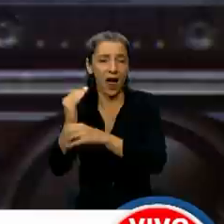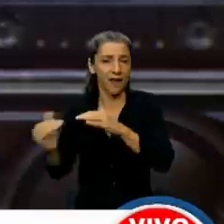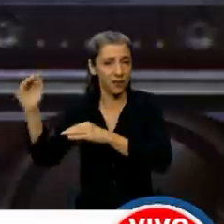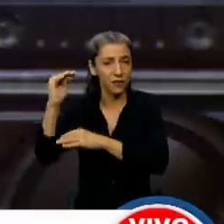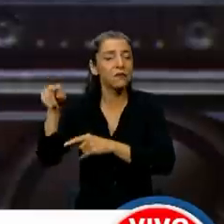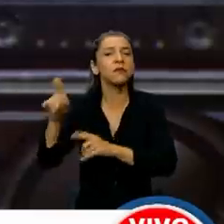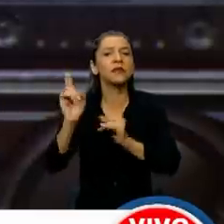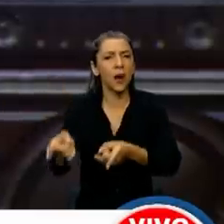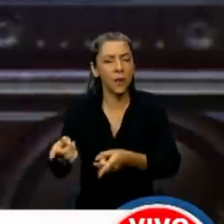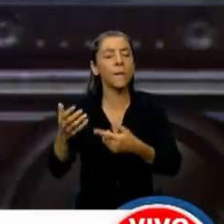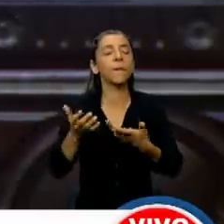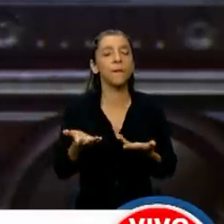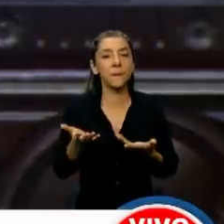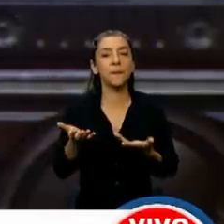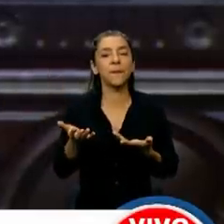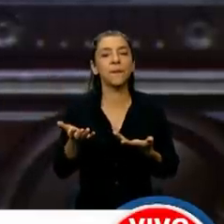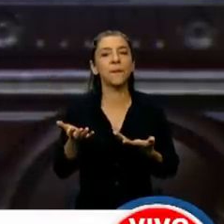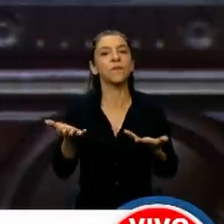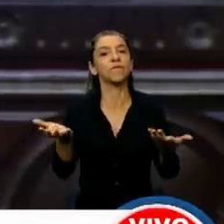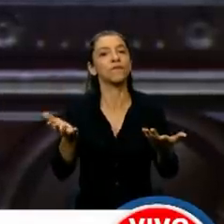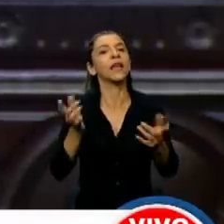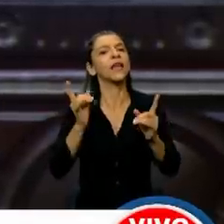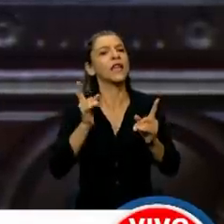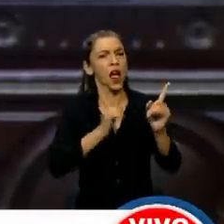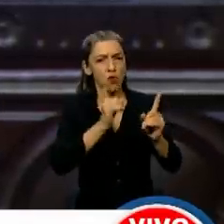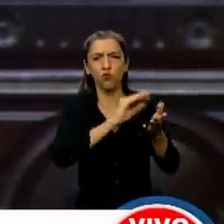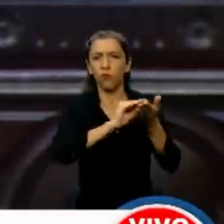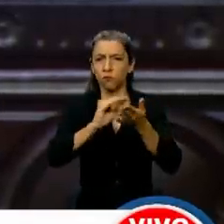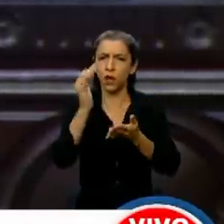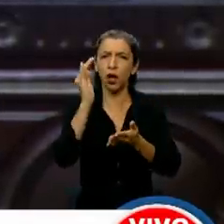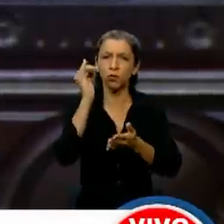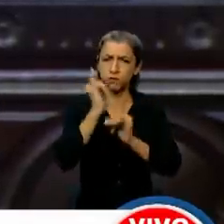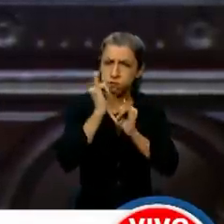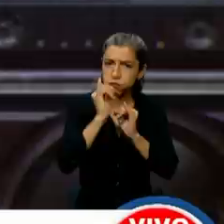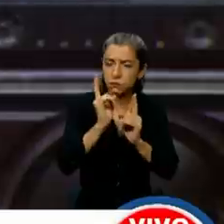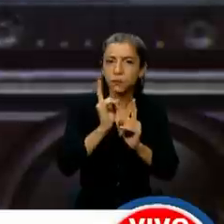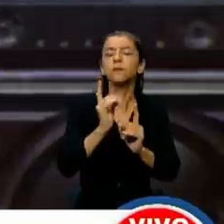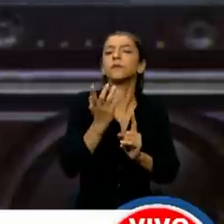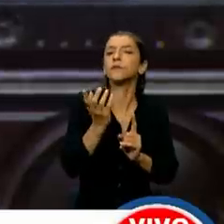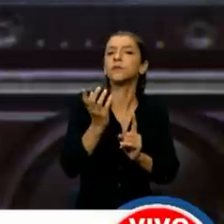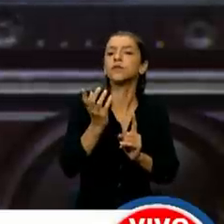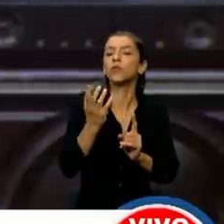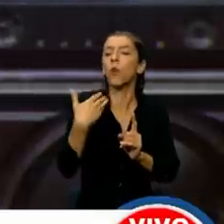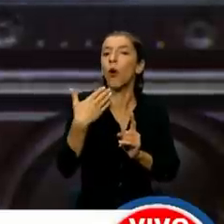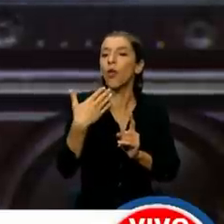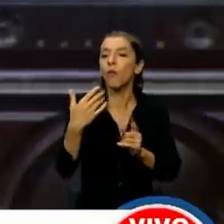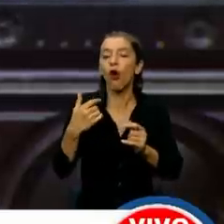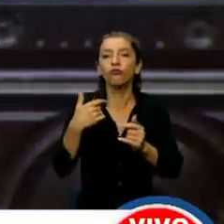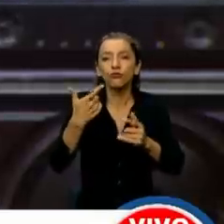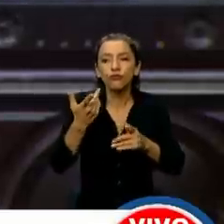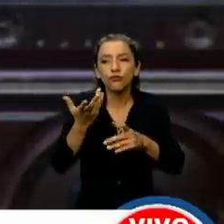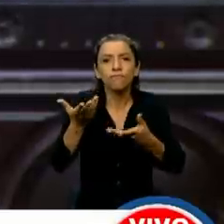además de potenciar como lo han dicho otros diputados y diputadas el desarrollo de las capacidades científicas y tecnológicas